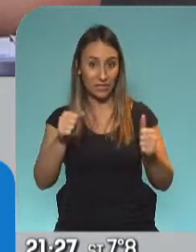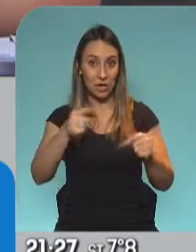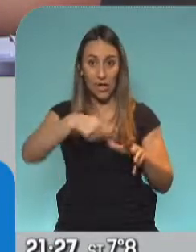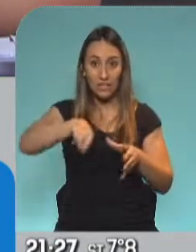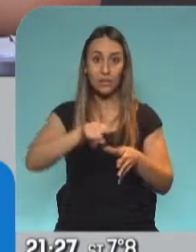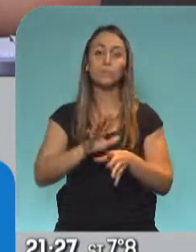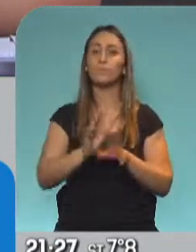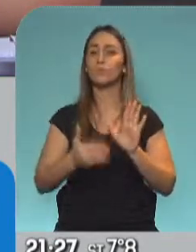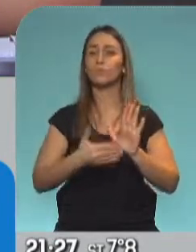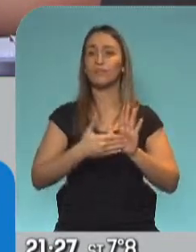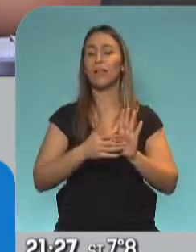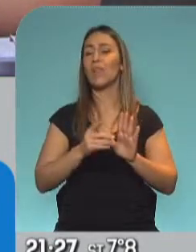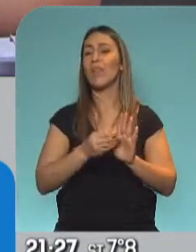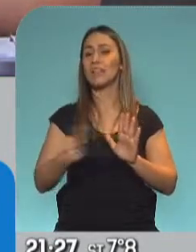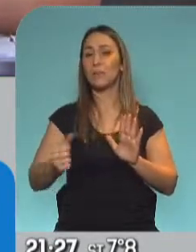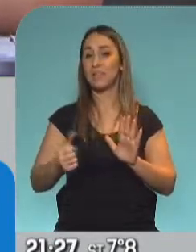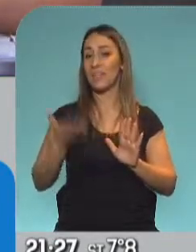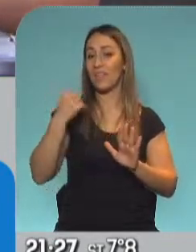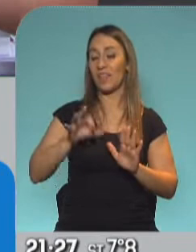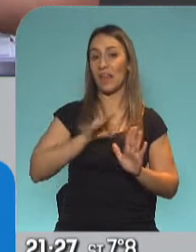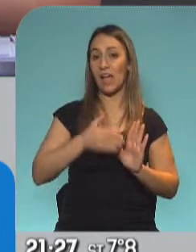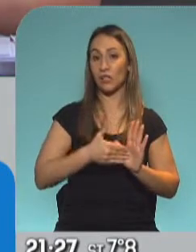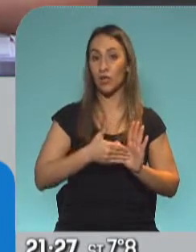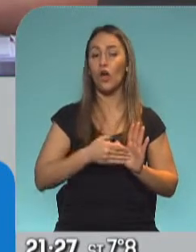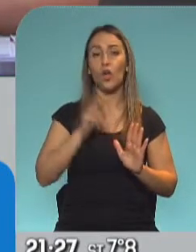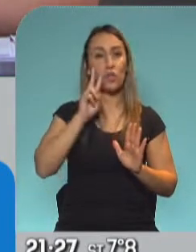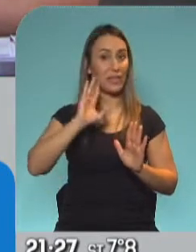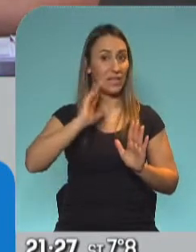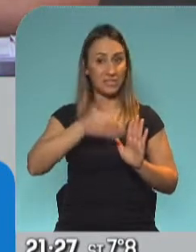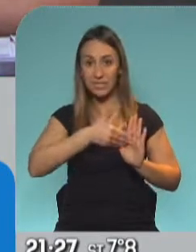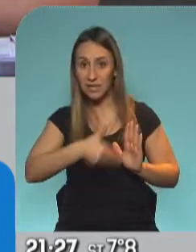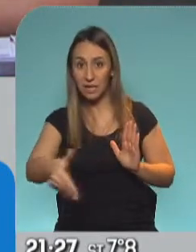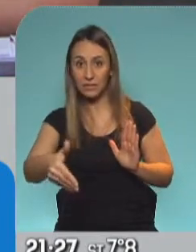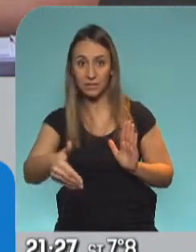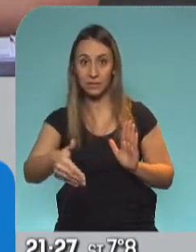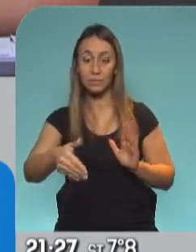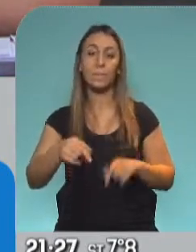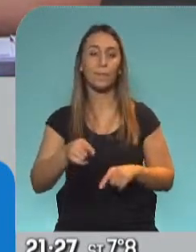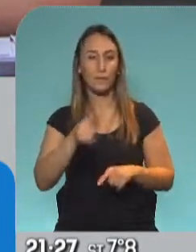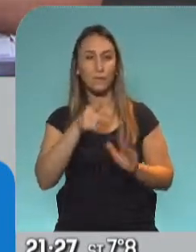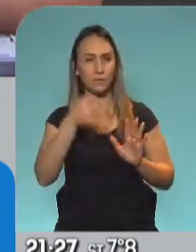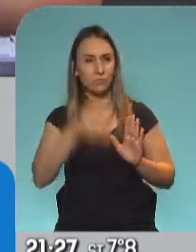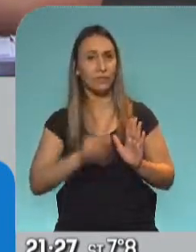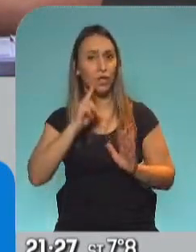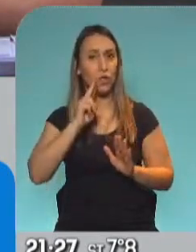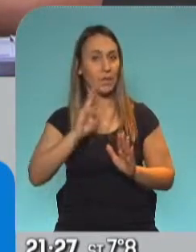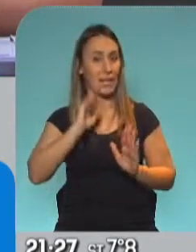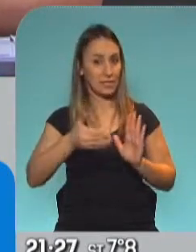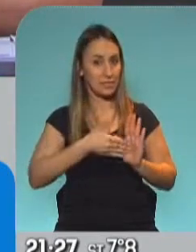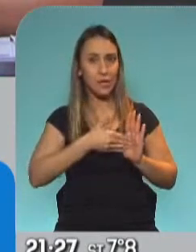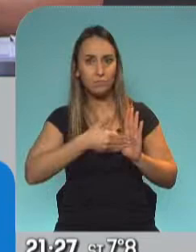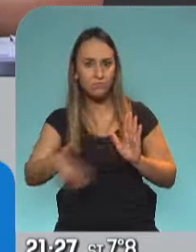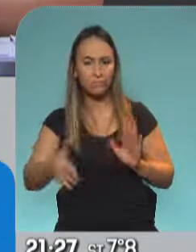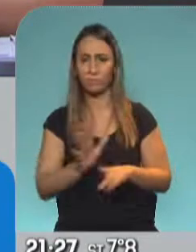declaradas desaparecidas desde el año, desde el 2016, si mal no recuerdo. Es decir, es muy reciente. Es